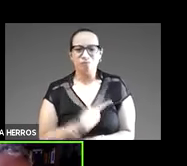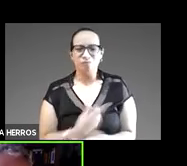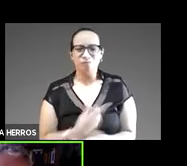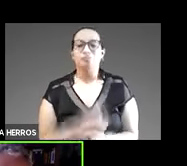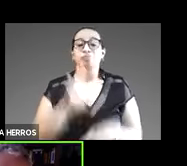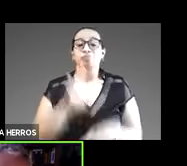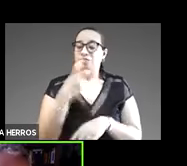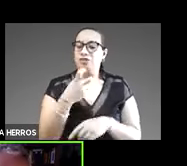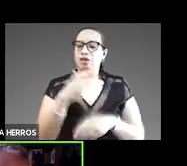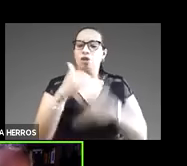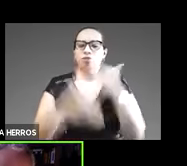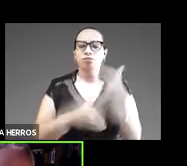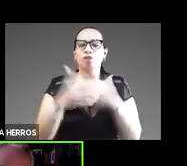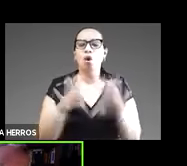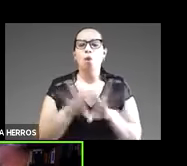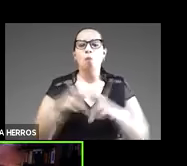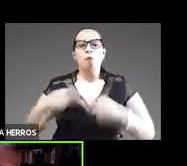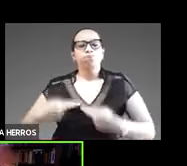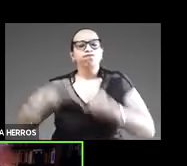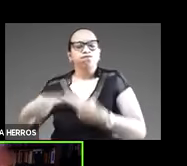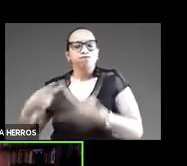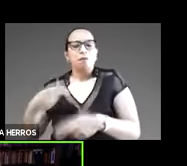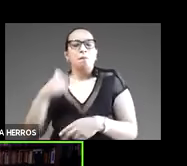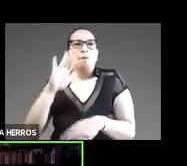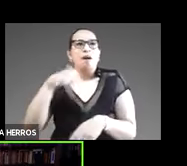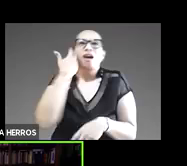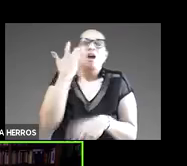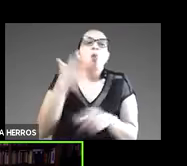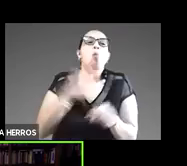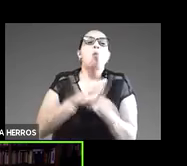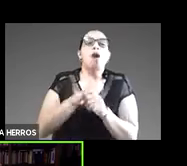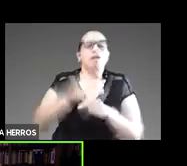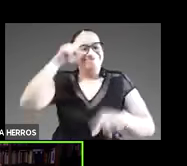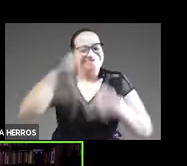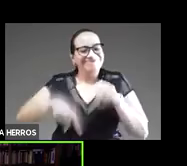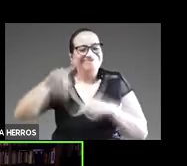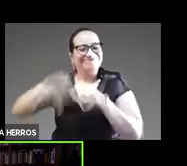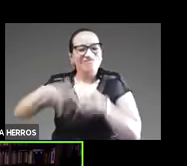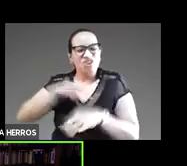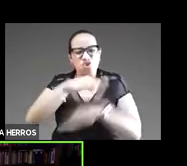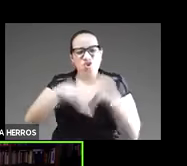una reducción y aspirar a una erradicación, aunque tal cosa, pues